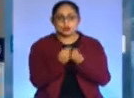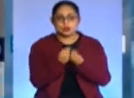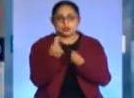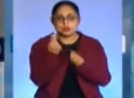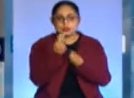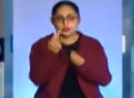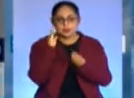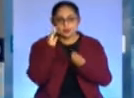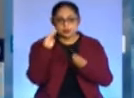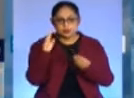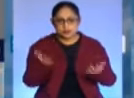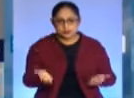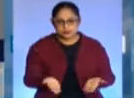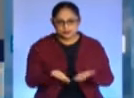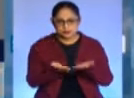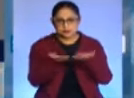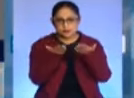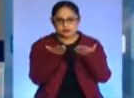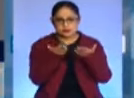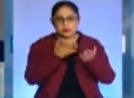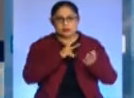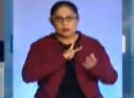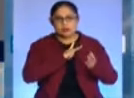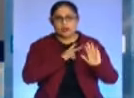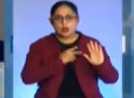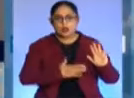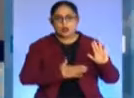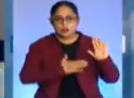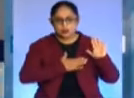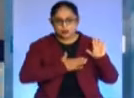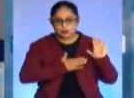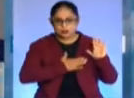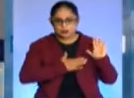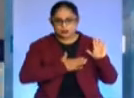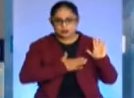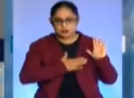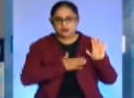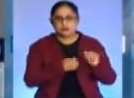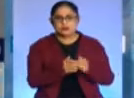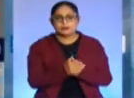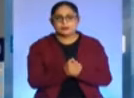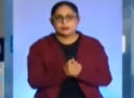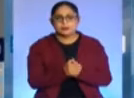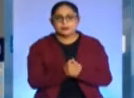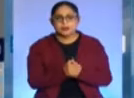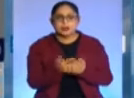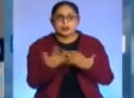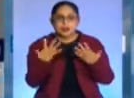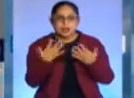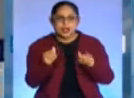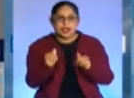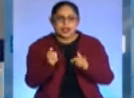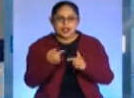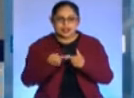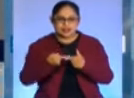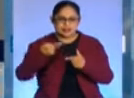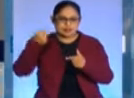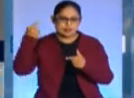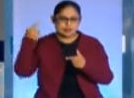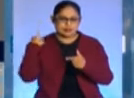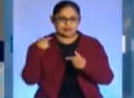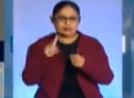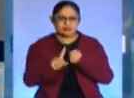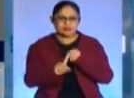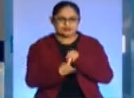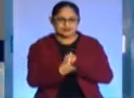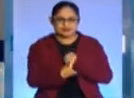a Michoacán. Ese es nuestro compromiso, en armonía. Ya quedaron atrás y no debe haber